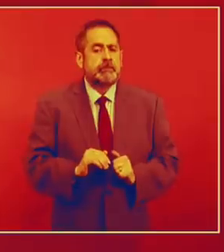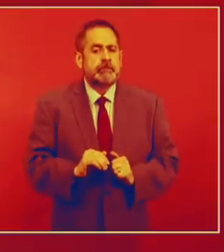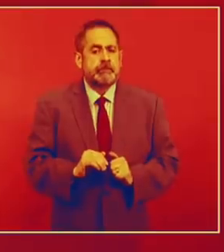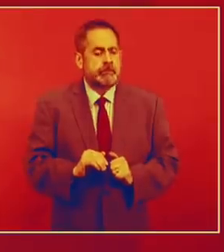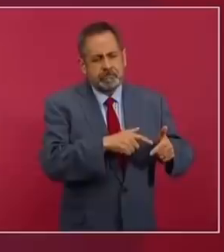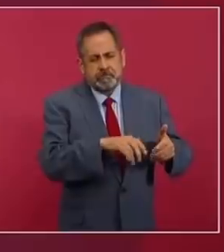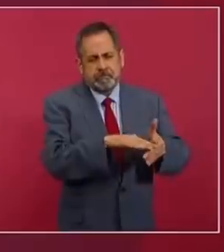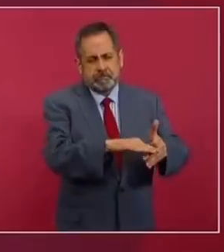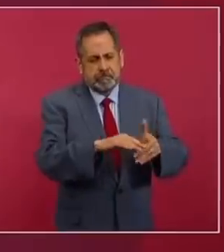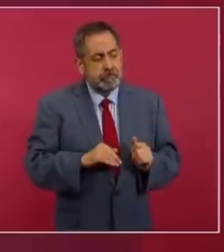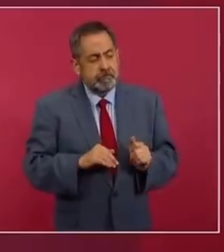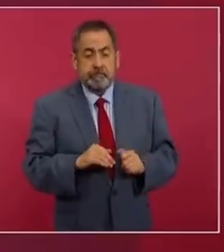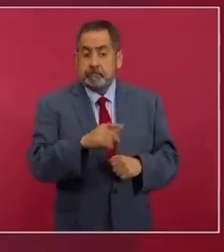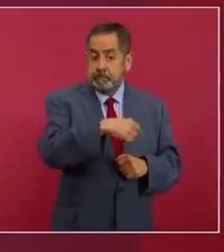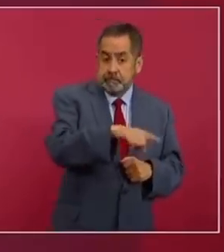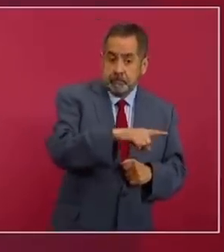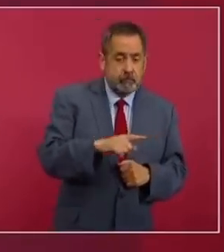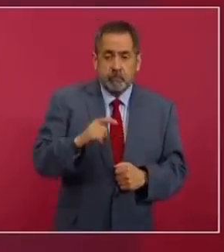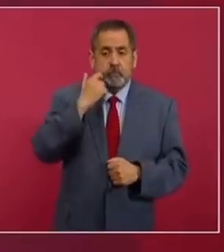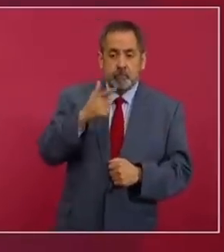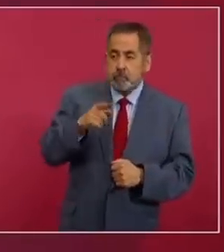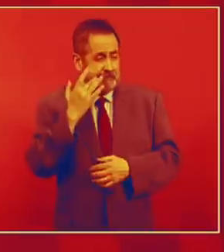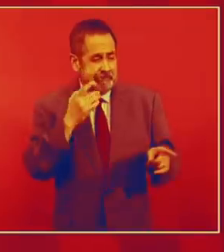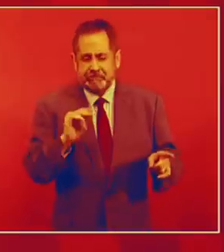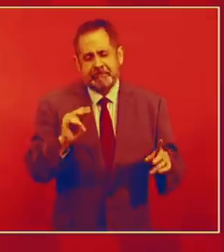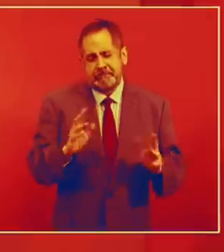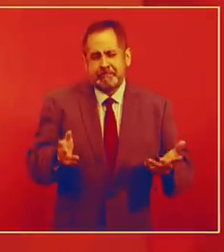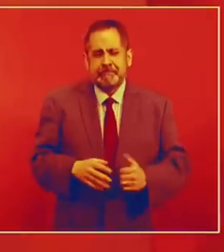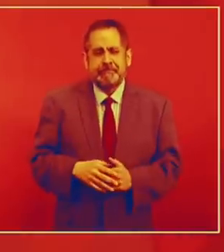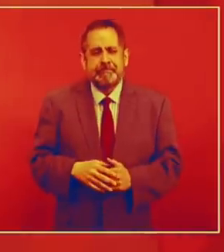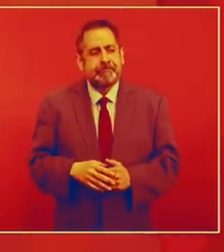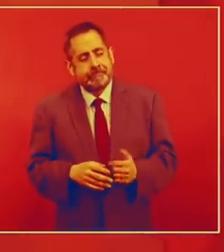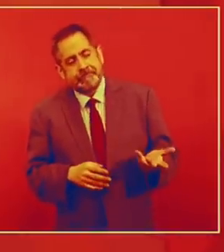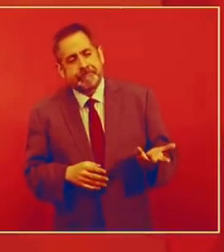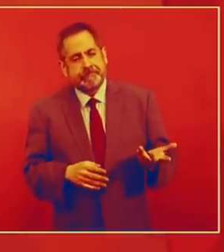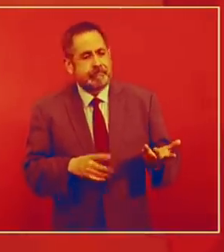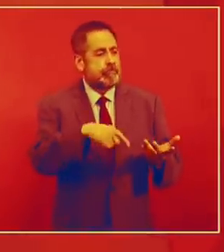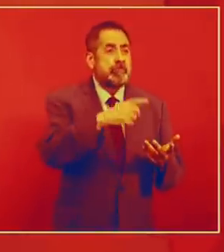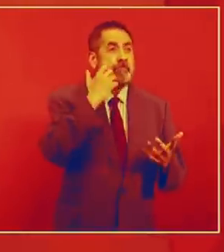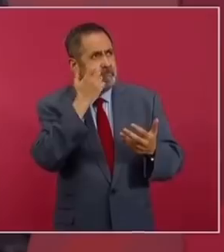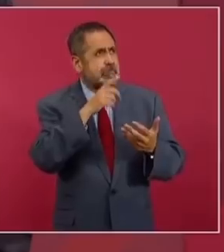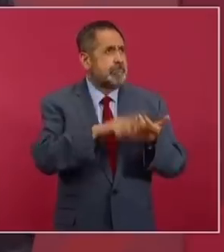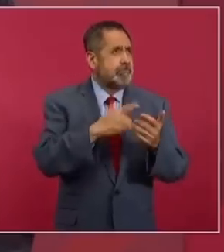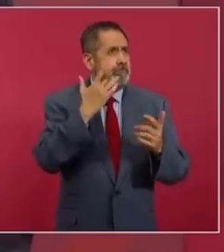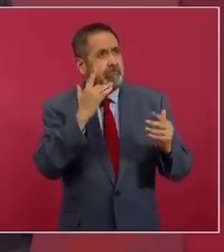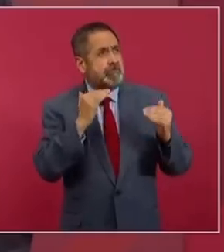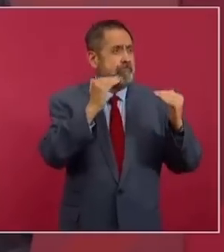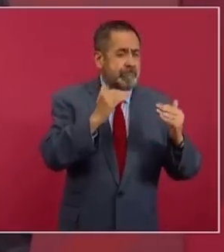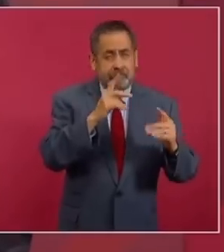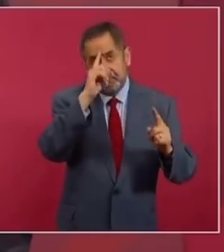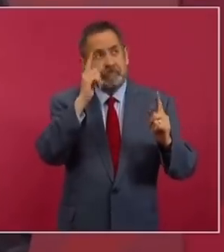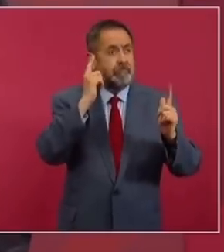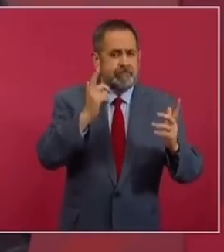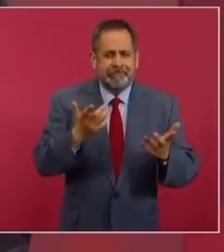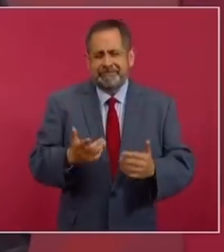sectores conservadores que no están de acuerdo con el programa de transformación. Son como aspirantes a fifís,